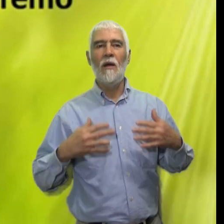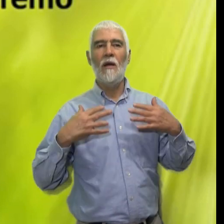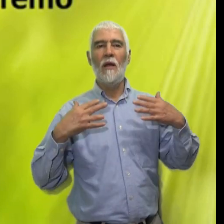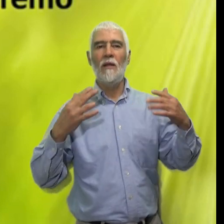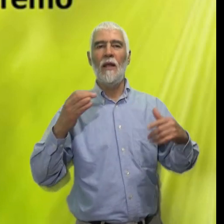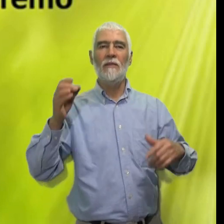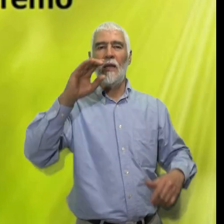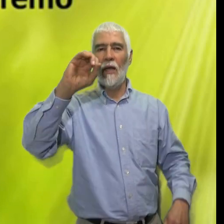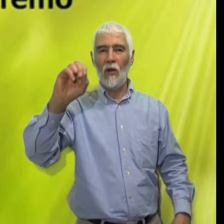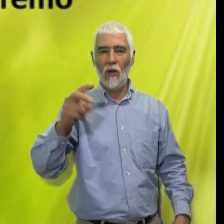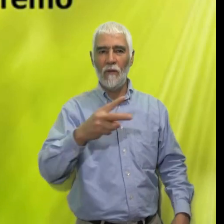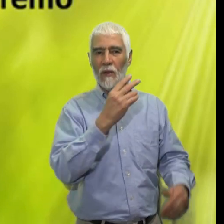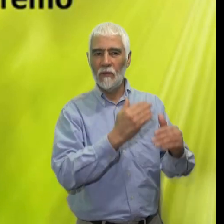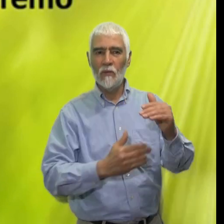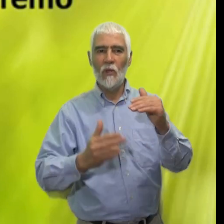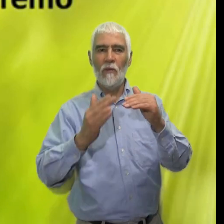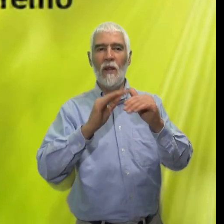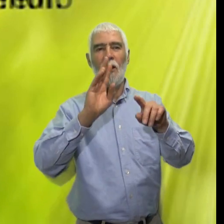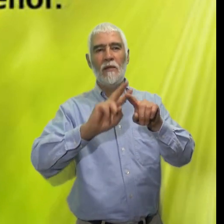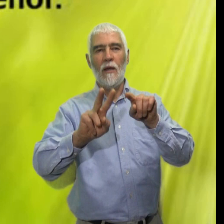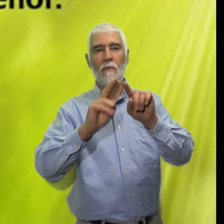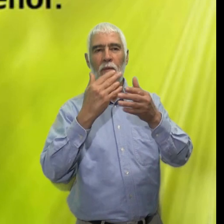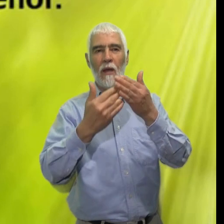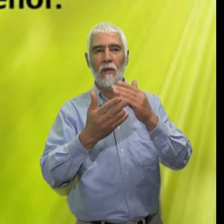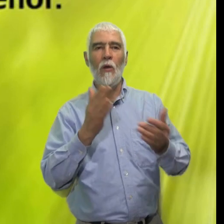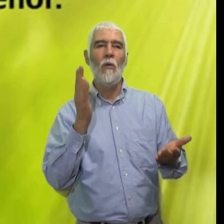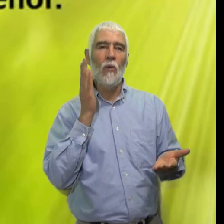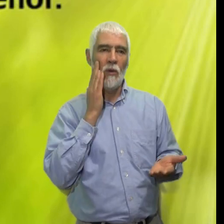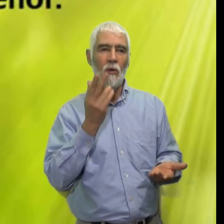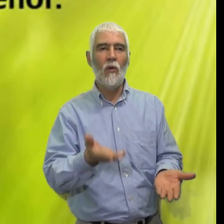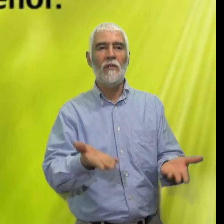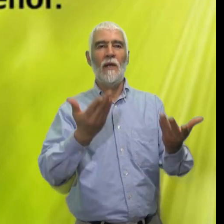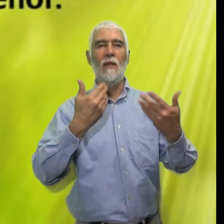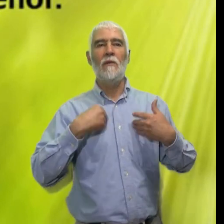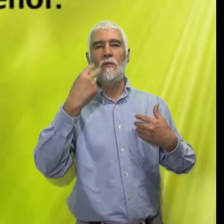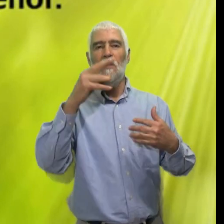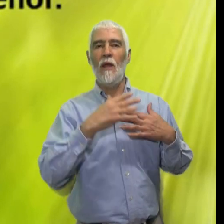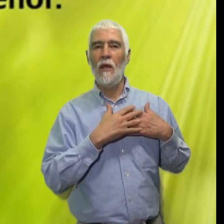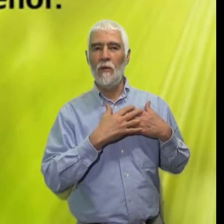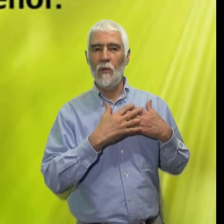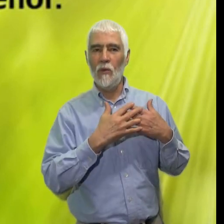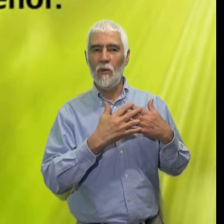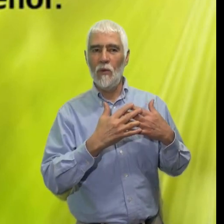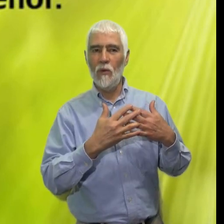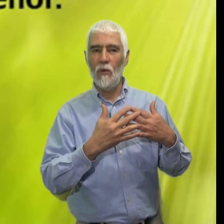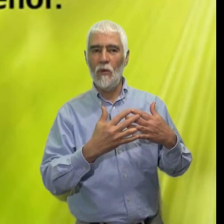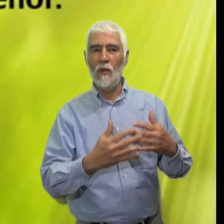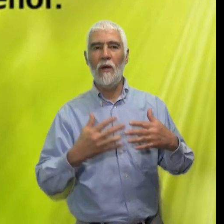Grande Jehová, el supremo Hacedor, bondadoso nos da su amor.